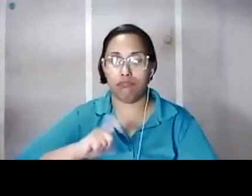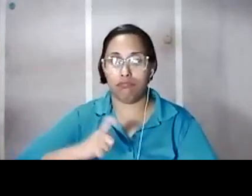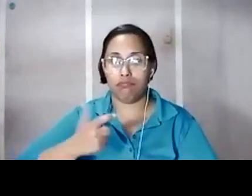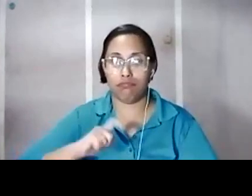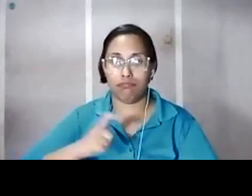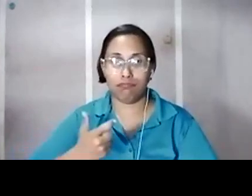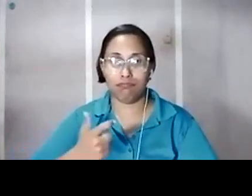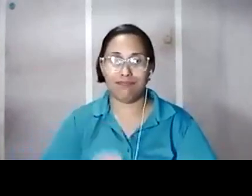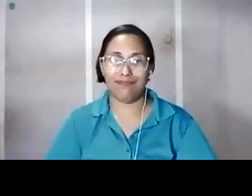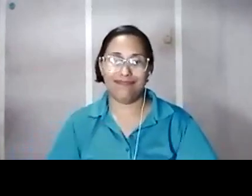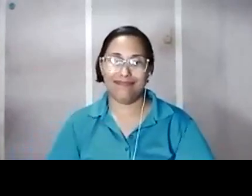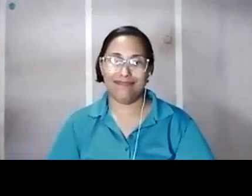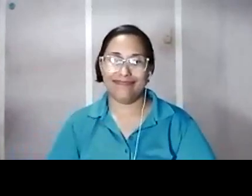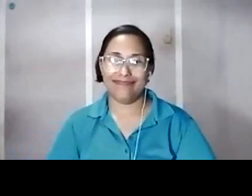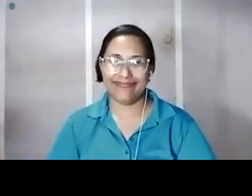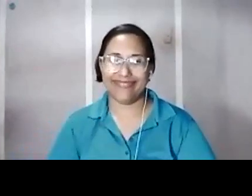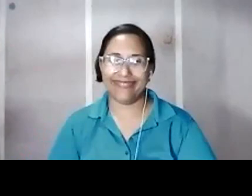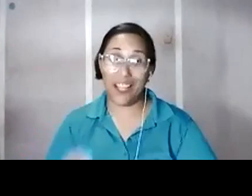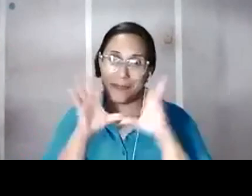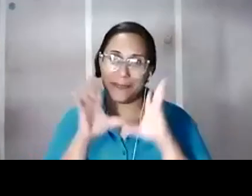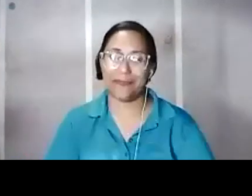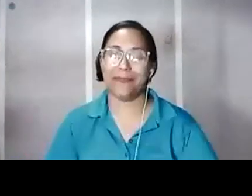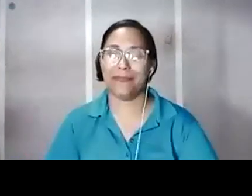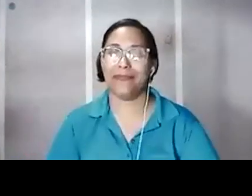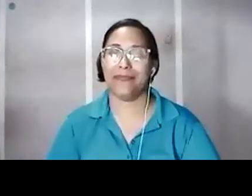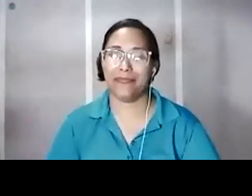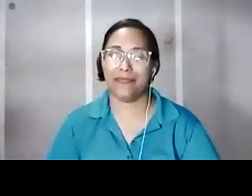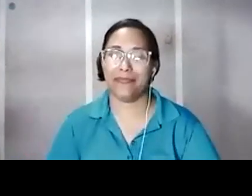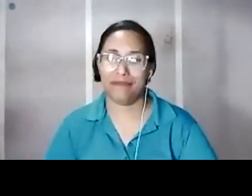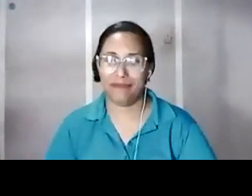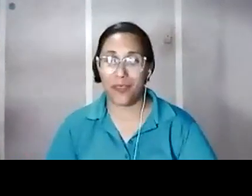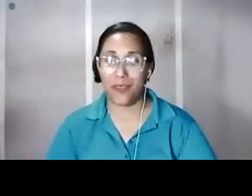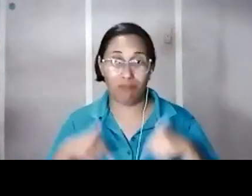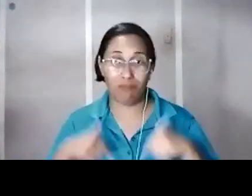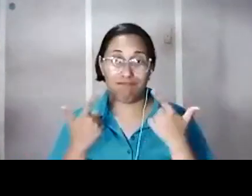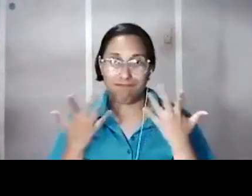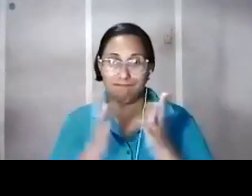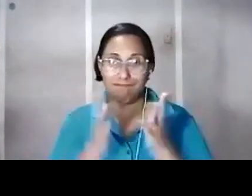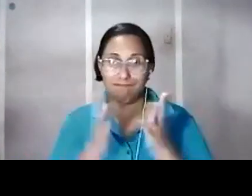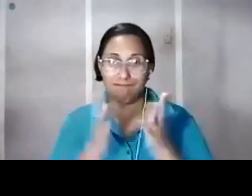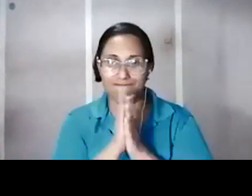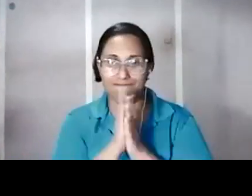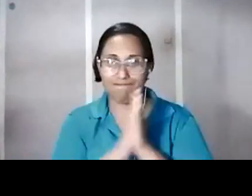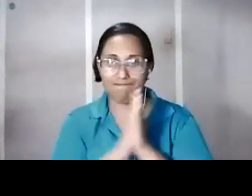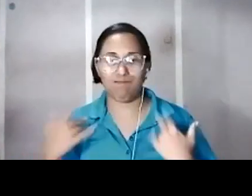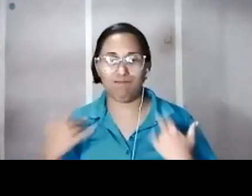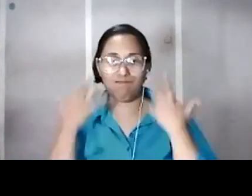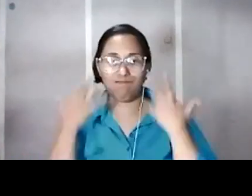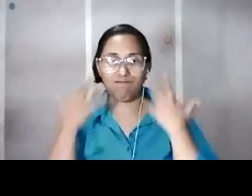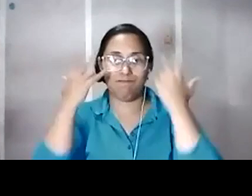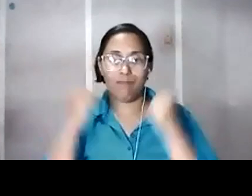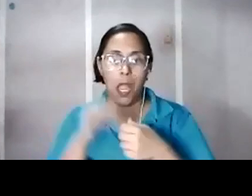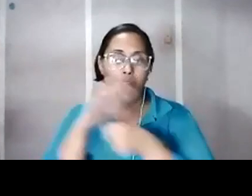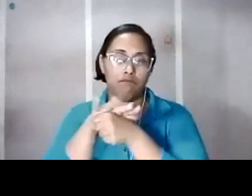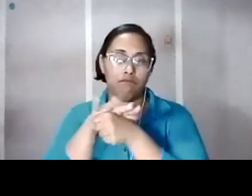gustito. Ah, claro. Es que yo me vivo esto, o sea, esta es mi pasión. A mí la pandemia